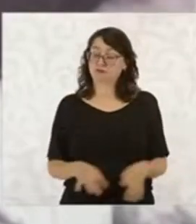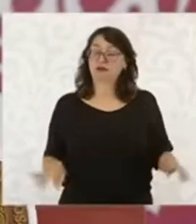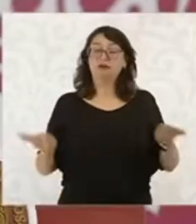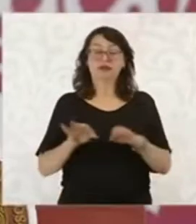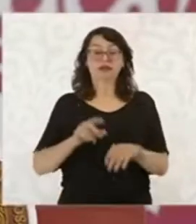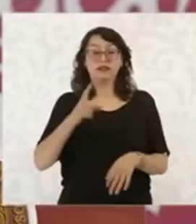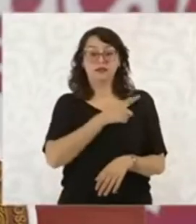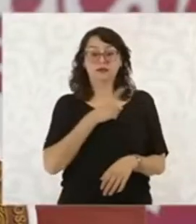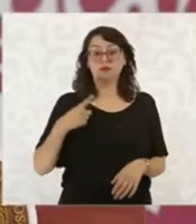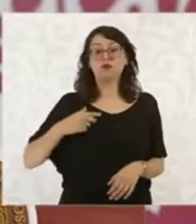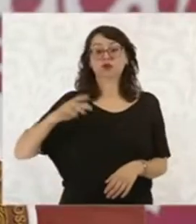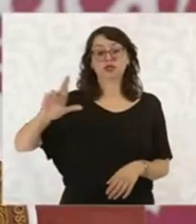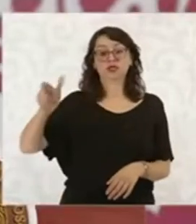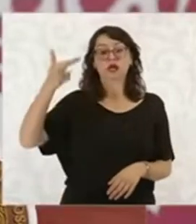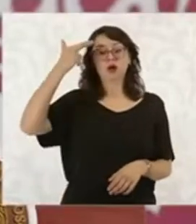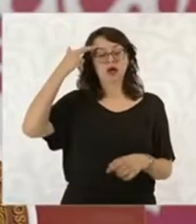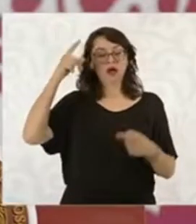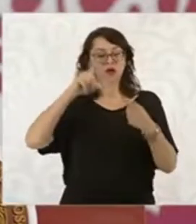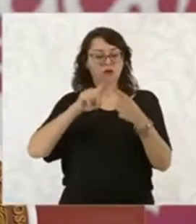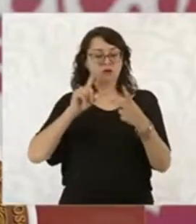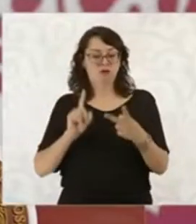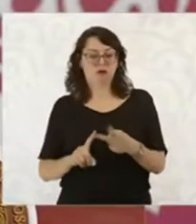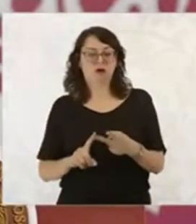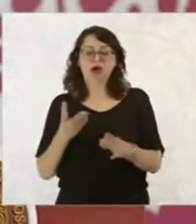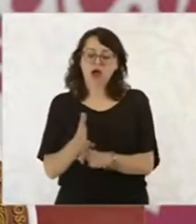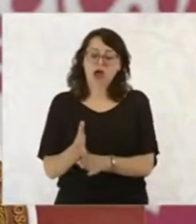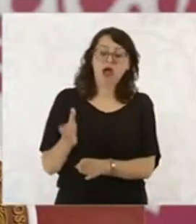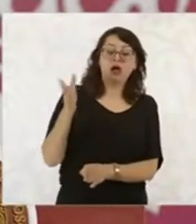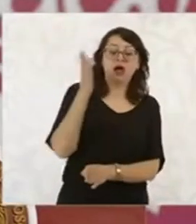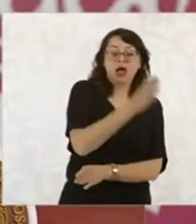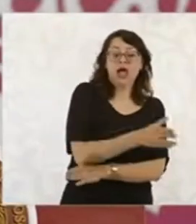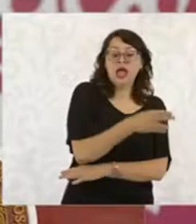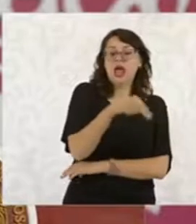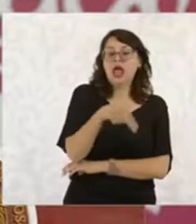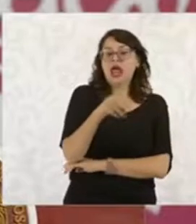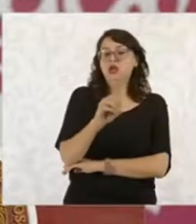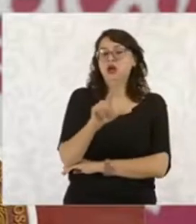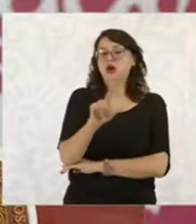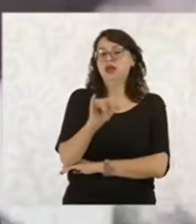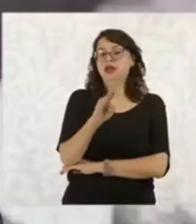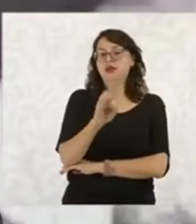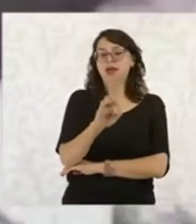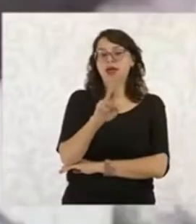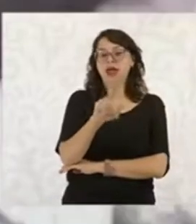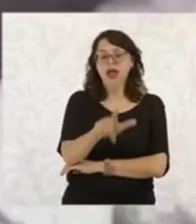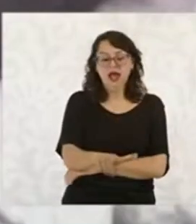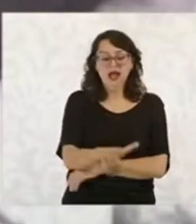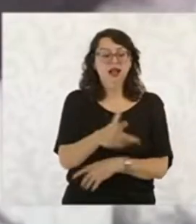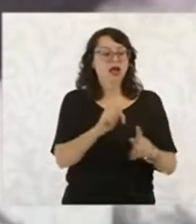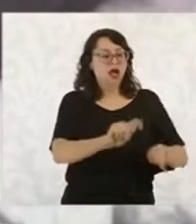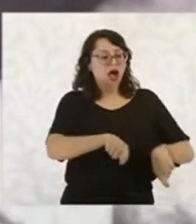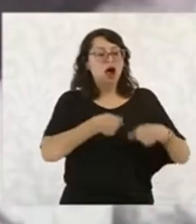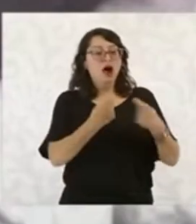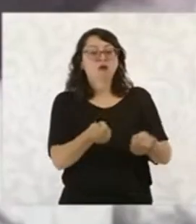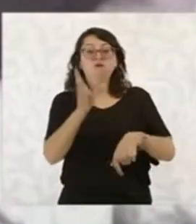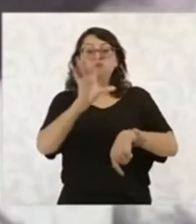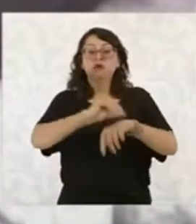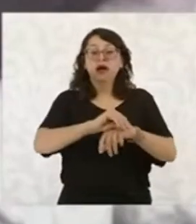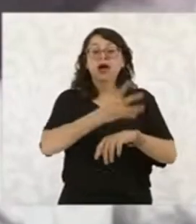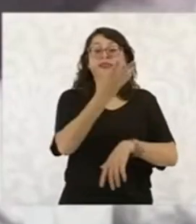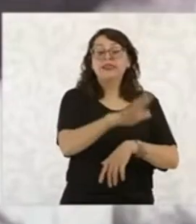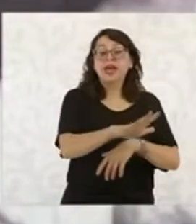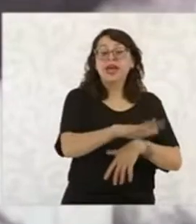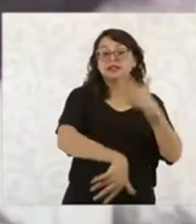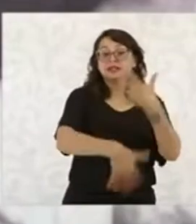cosas. En el periodo neoliberal se dieron concesiones por más de 10, 15, 20 y hasta 30